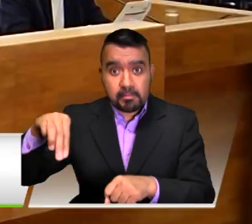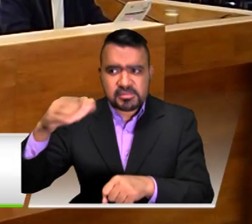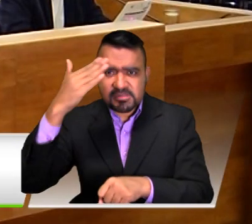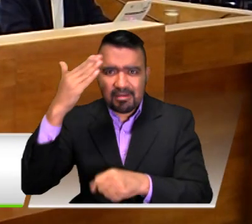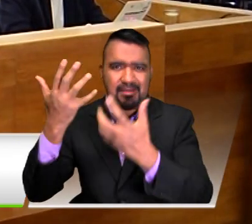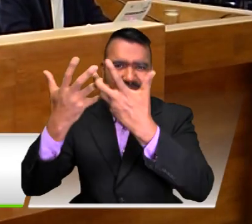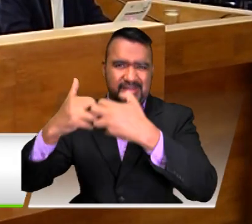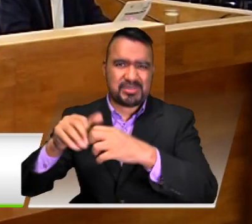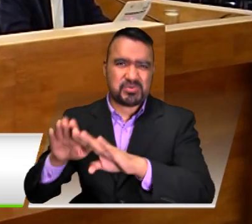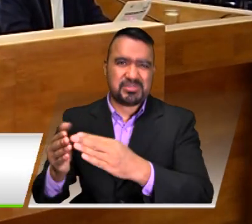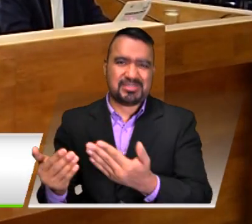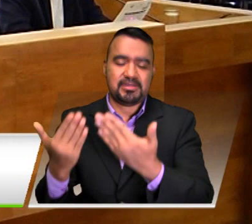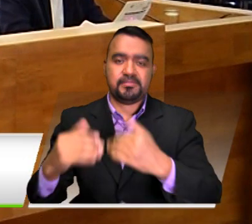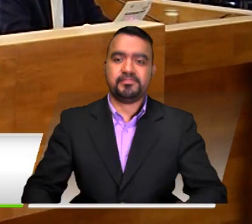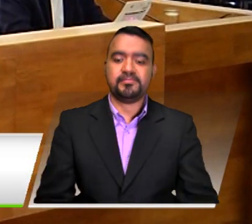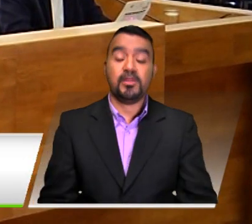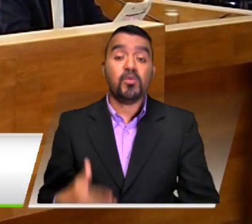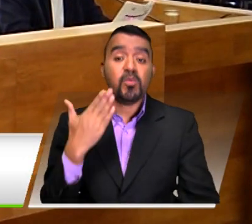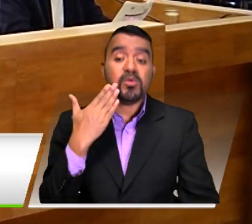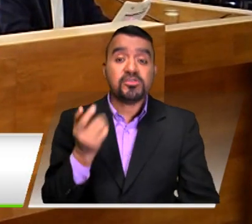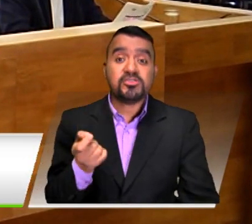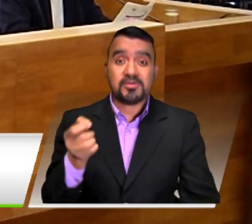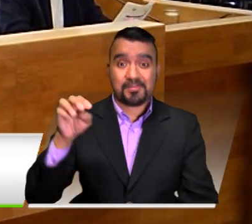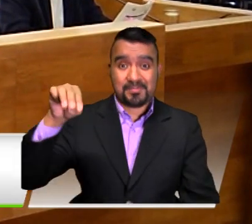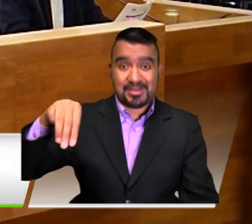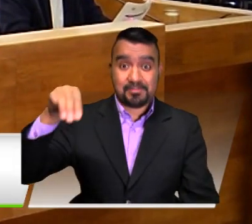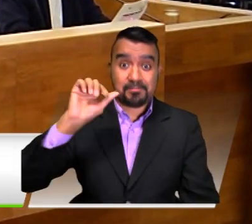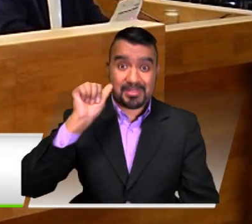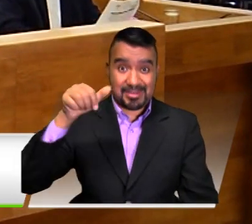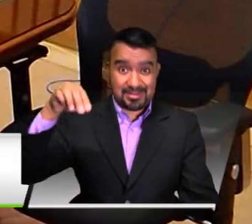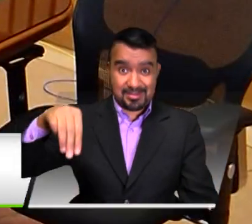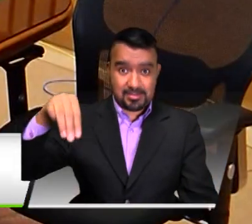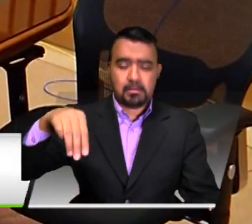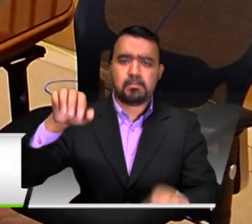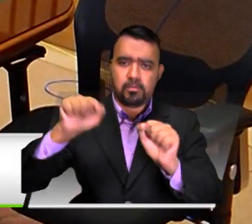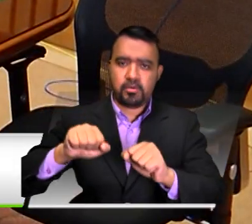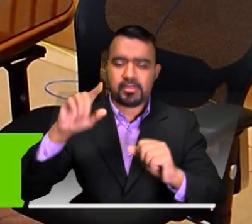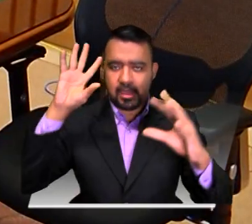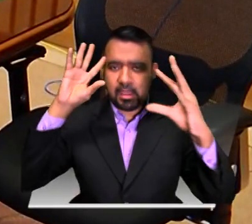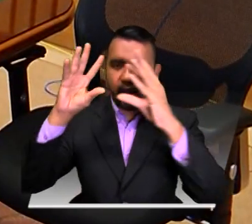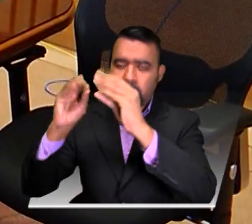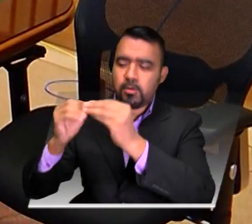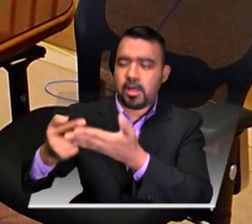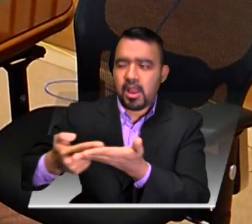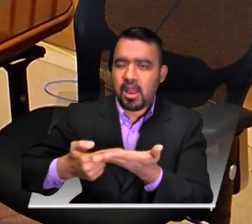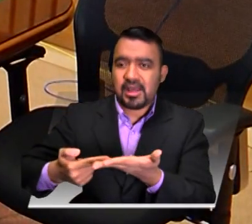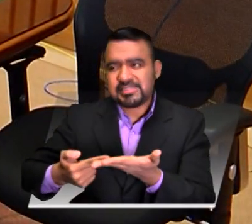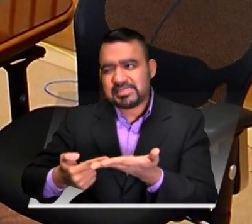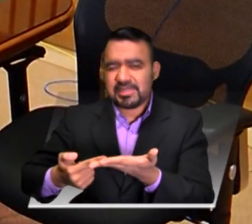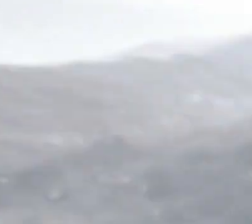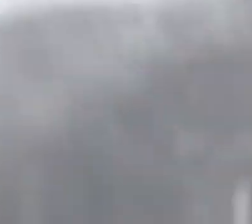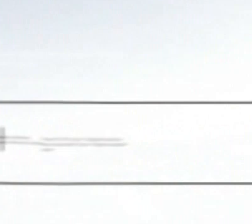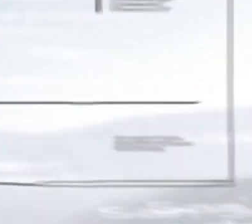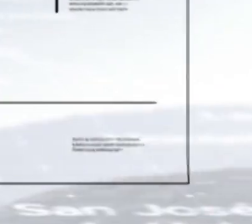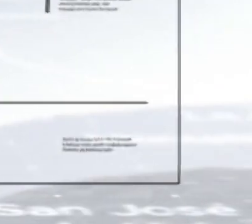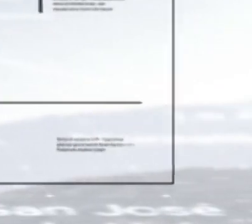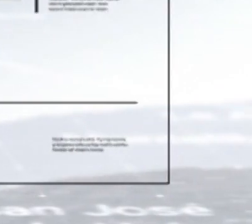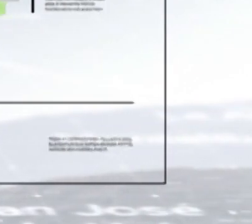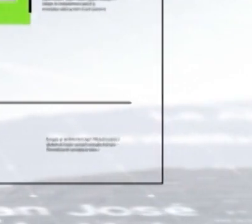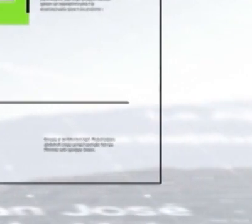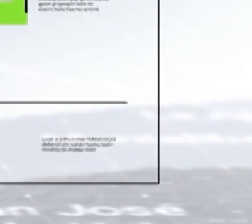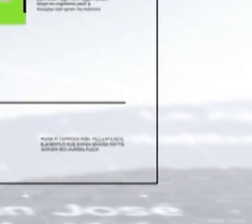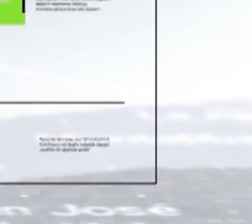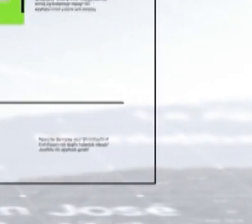empresa. Para este martes fue citado el último debate para definir si la FLA se convierte en una empresa industrial y comercial del Estado.